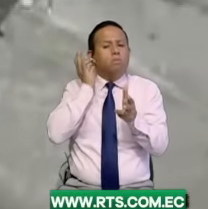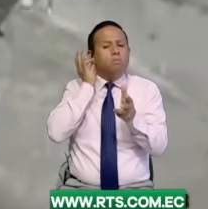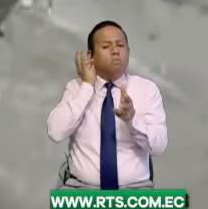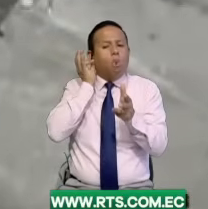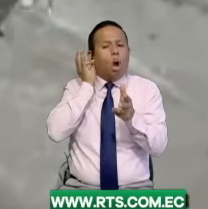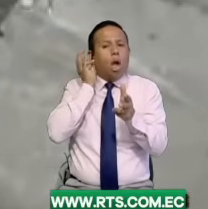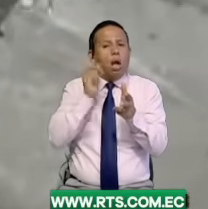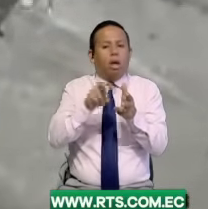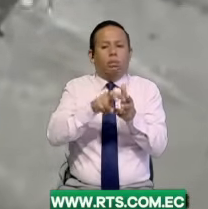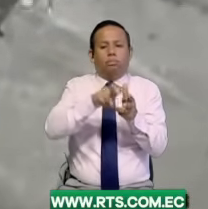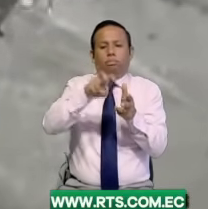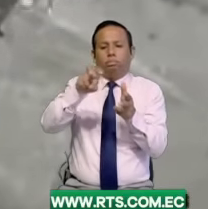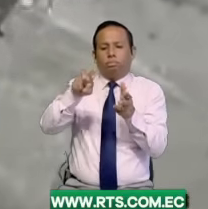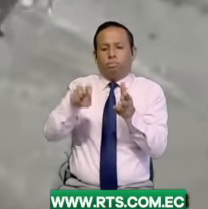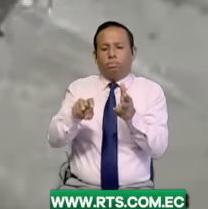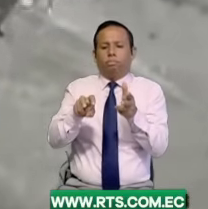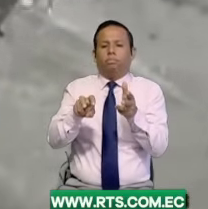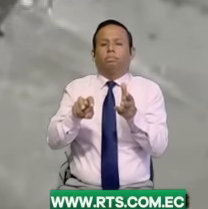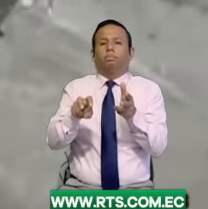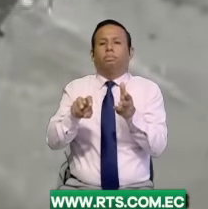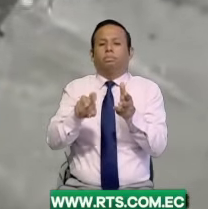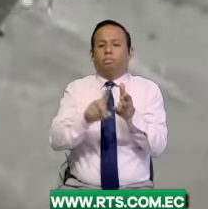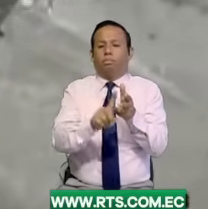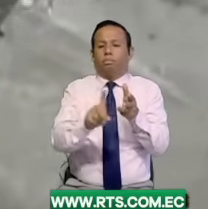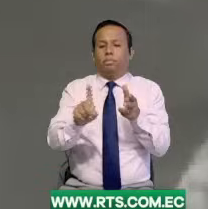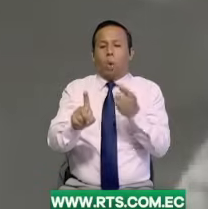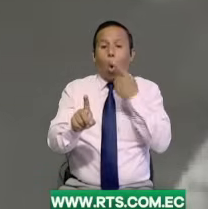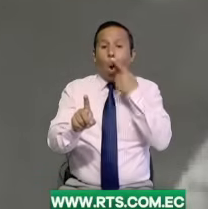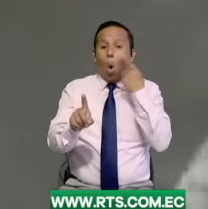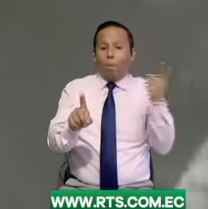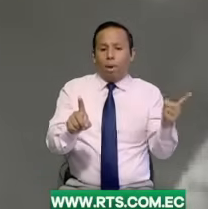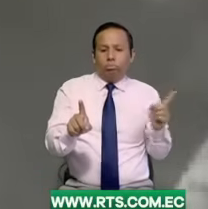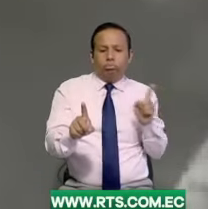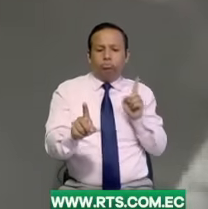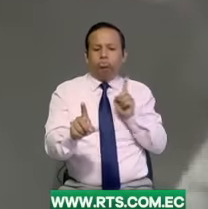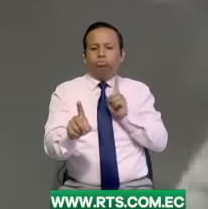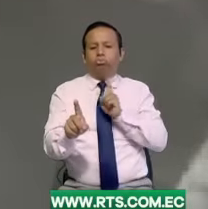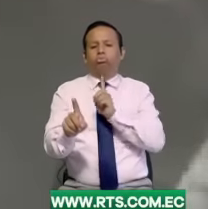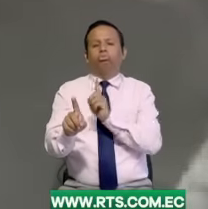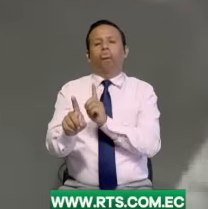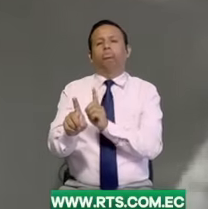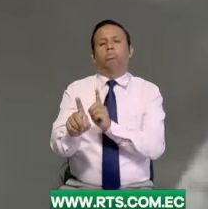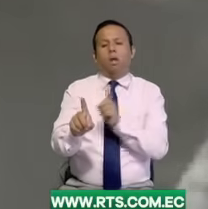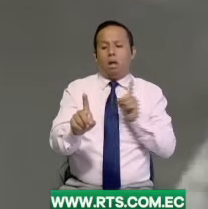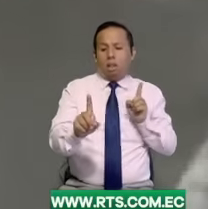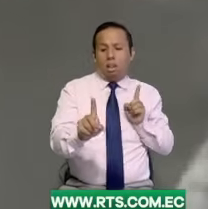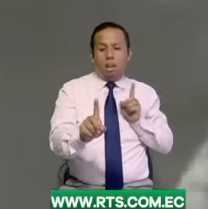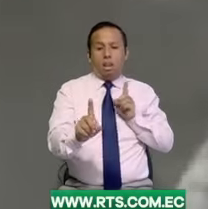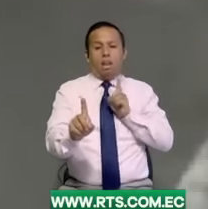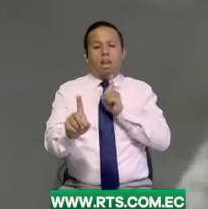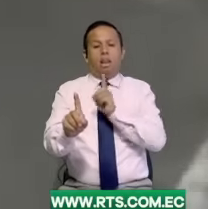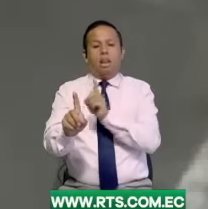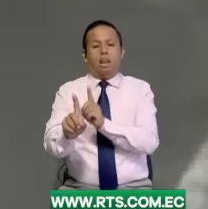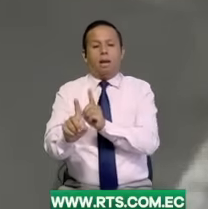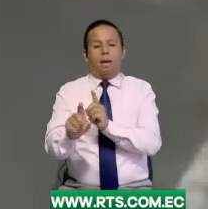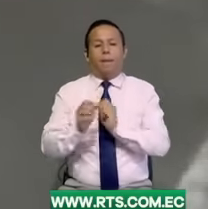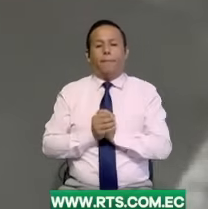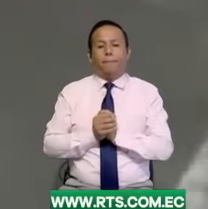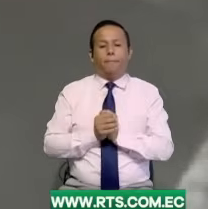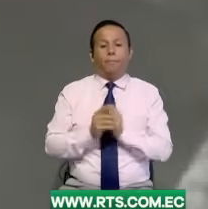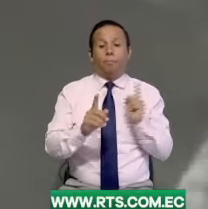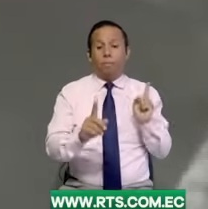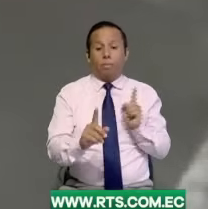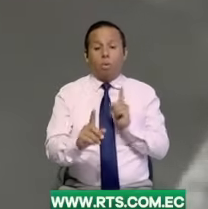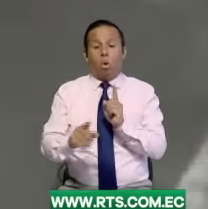la puerta del copiloto. Segundos antes, el conductor del automóvil también se bajó del vehículo y se dirigió hacia la pasajera. Mientras se acerca, el